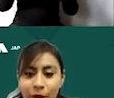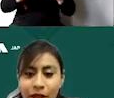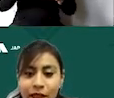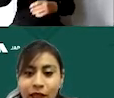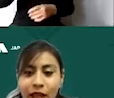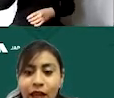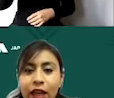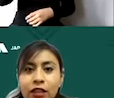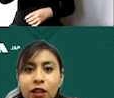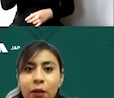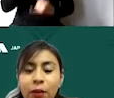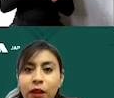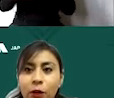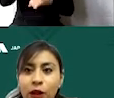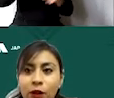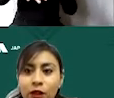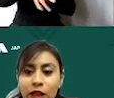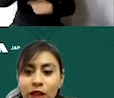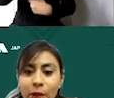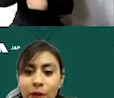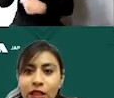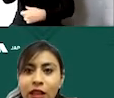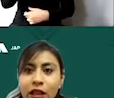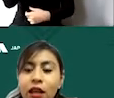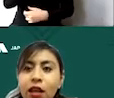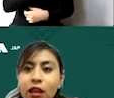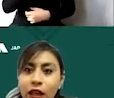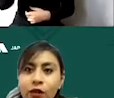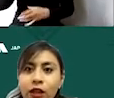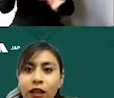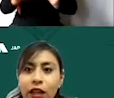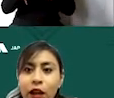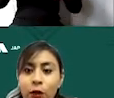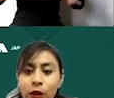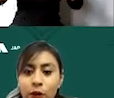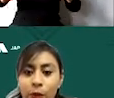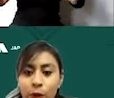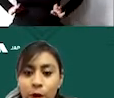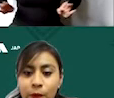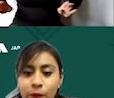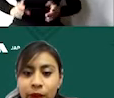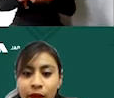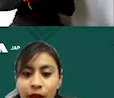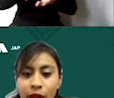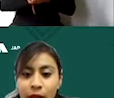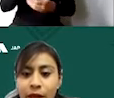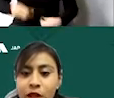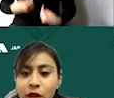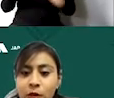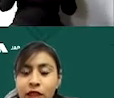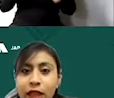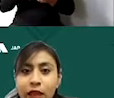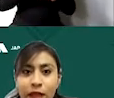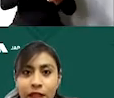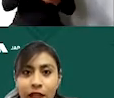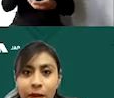sus cámaras. En caso de que vivan alguna condición de discapacidad, indíquenos si requieren algún tipo de apoyo. También les